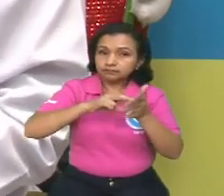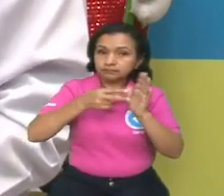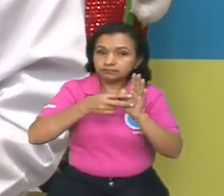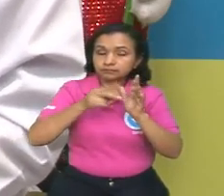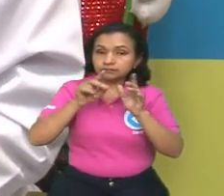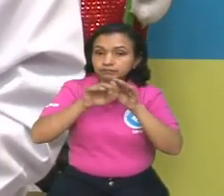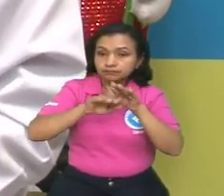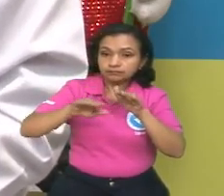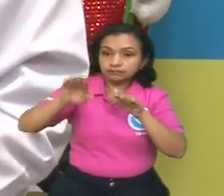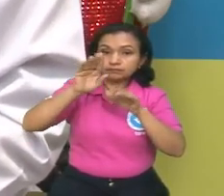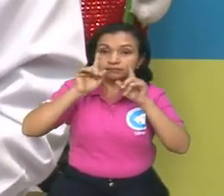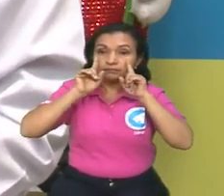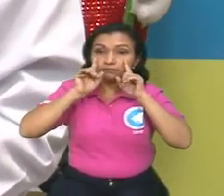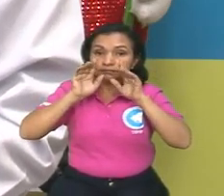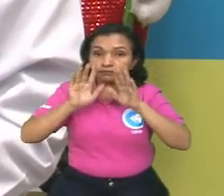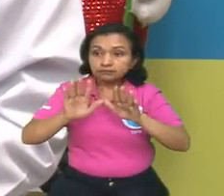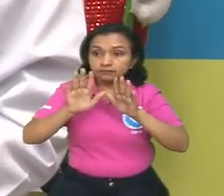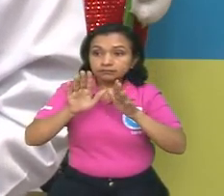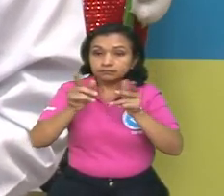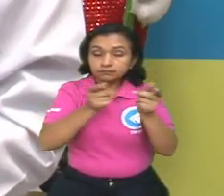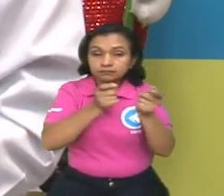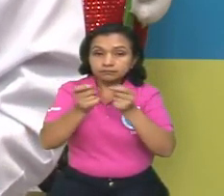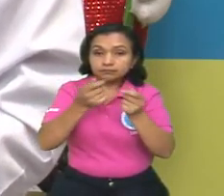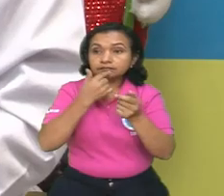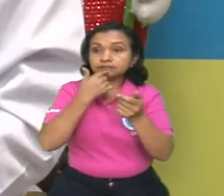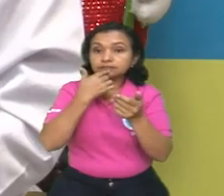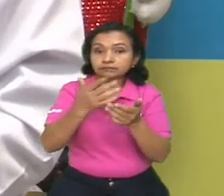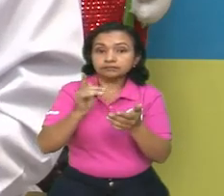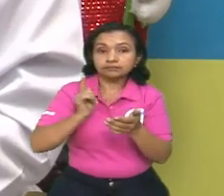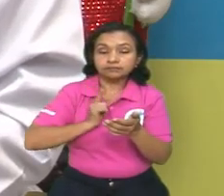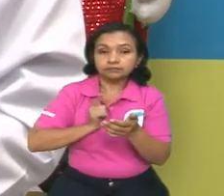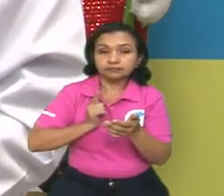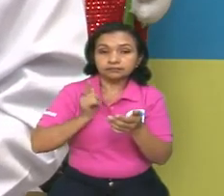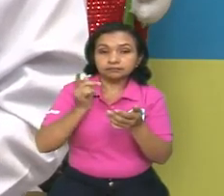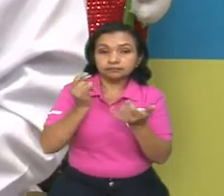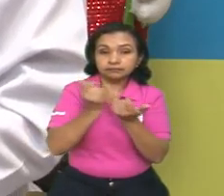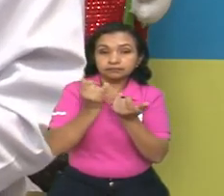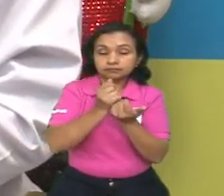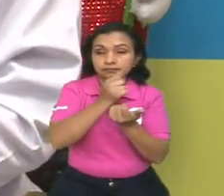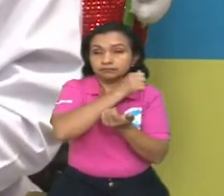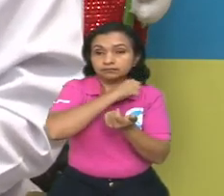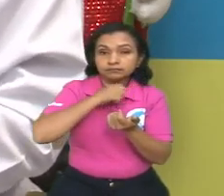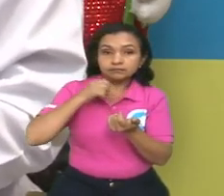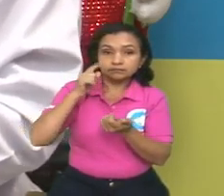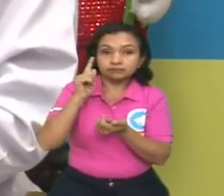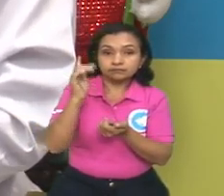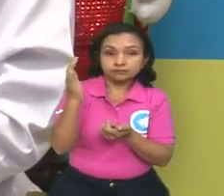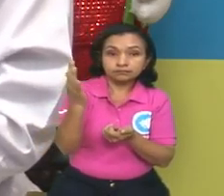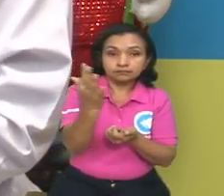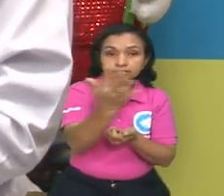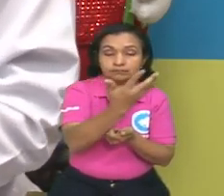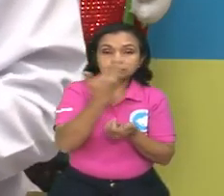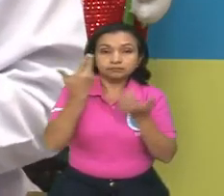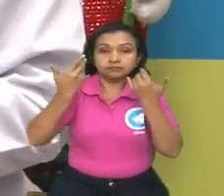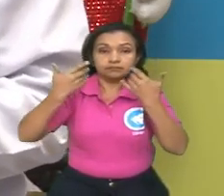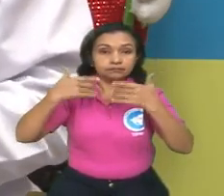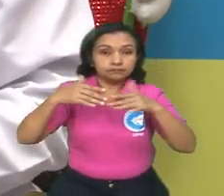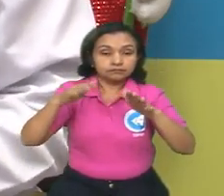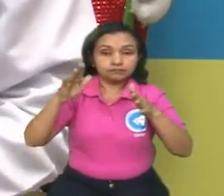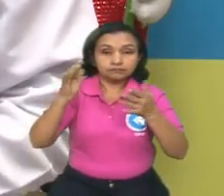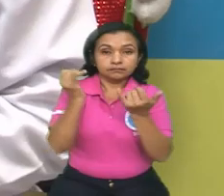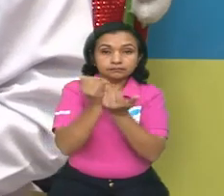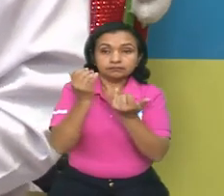mucho más cuidado, hacemos pesquisa, porque tenemos que completar una biopsia. Inmediatamente todas las anormalidades, ya